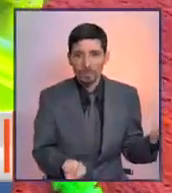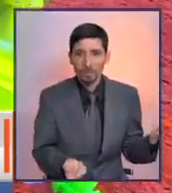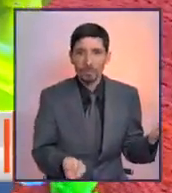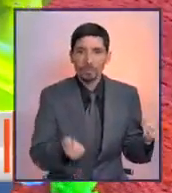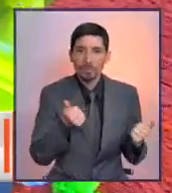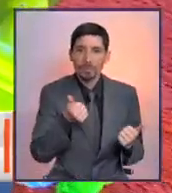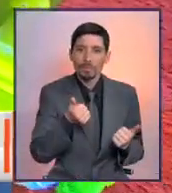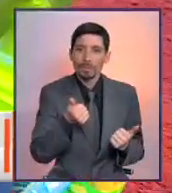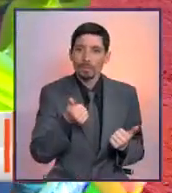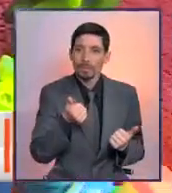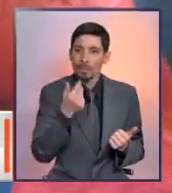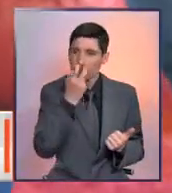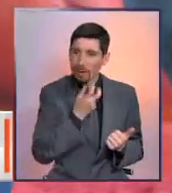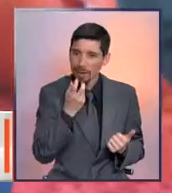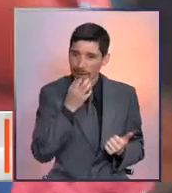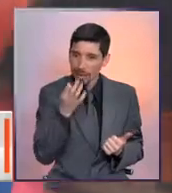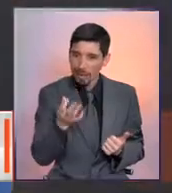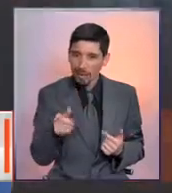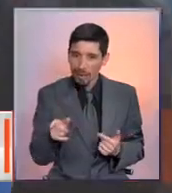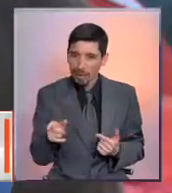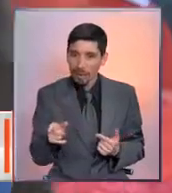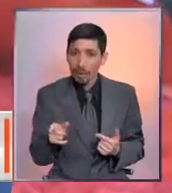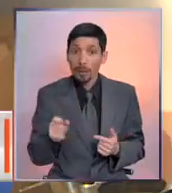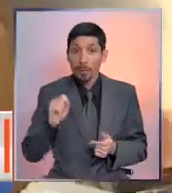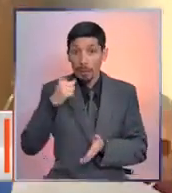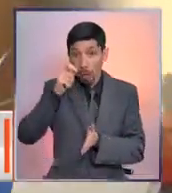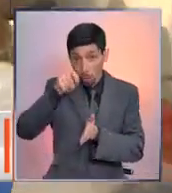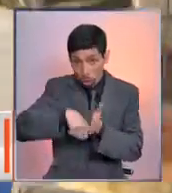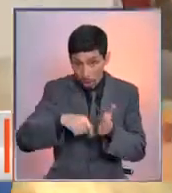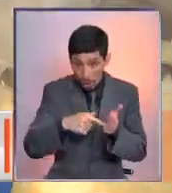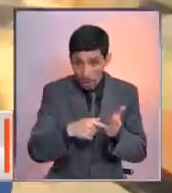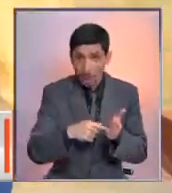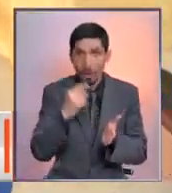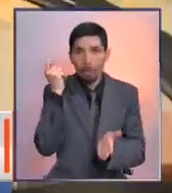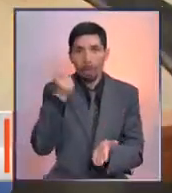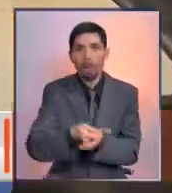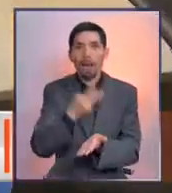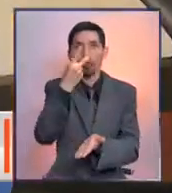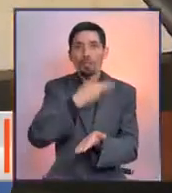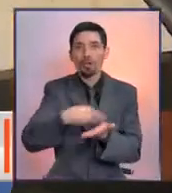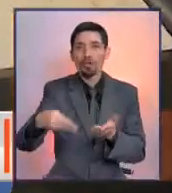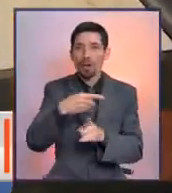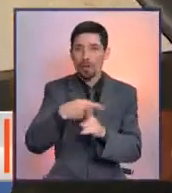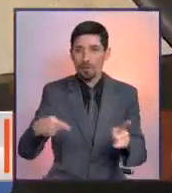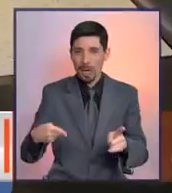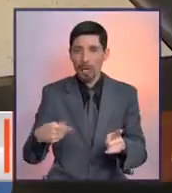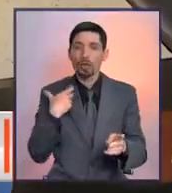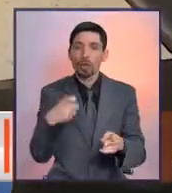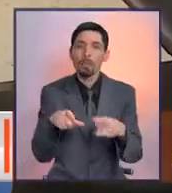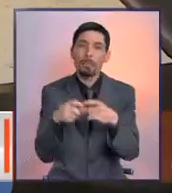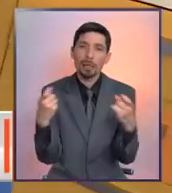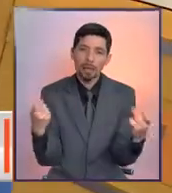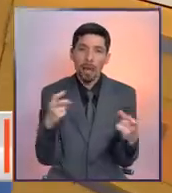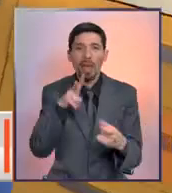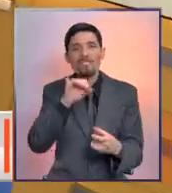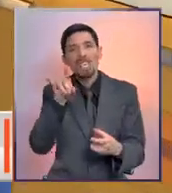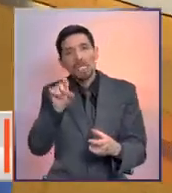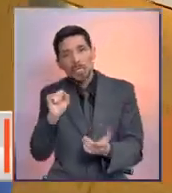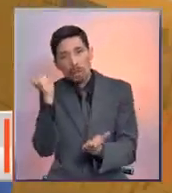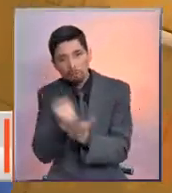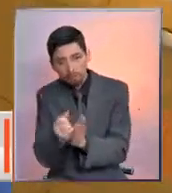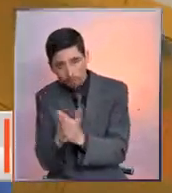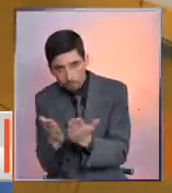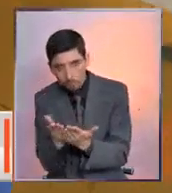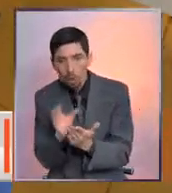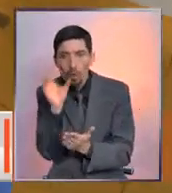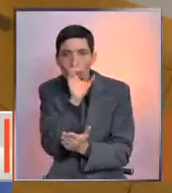¡Girafa! Para contratarlas, primero hay que pagar un poco más de 2,5 millones de pesos entre pasajes, visas y un curso de